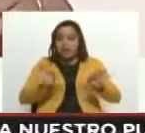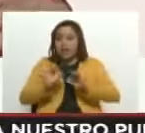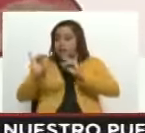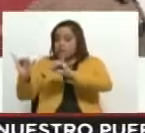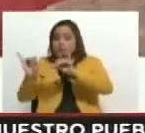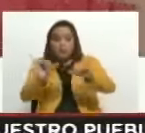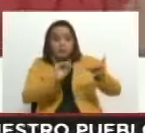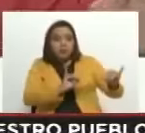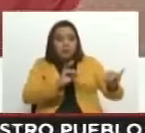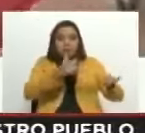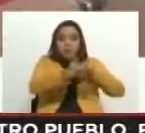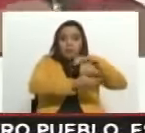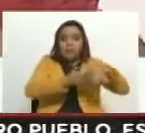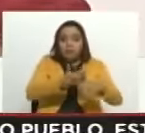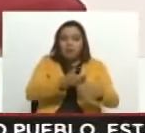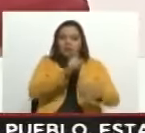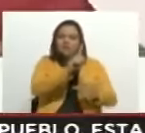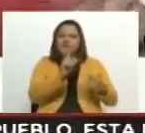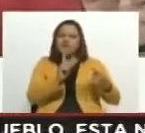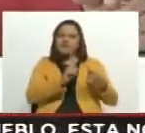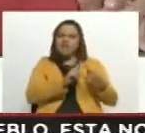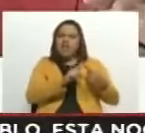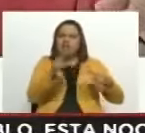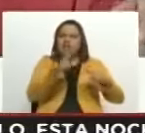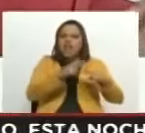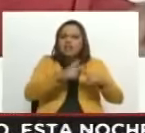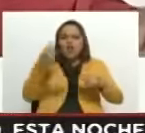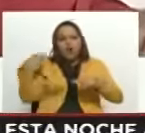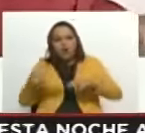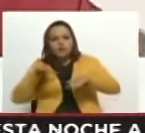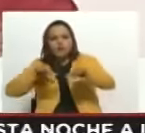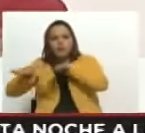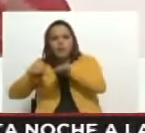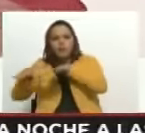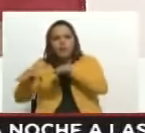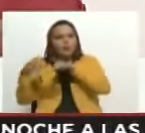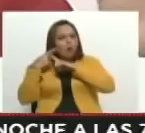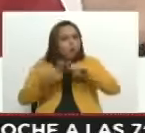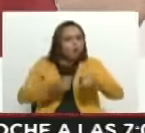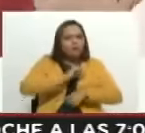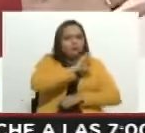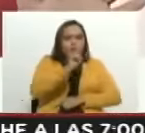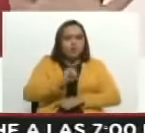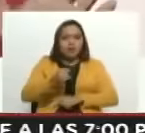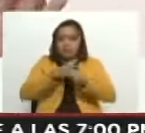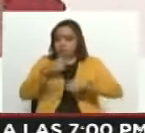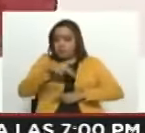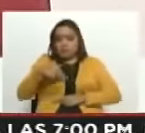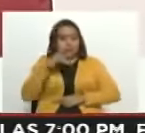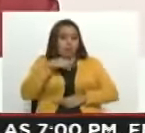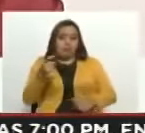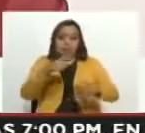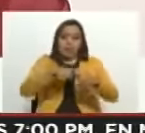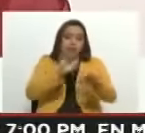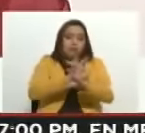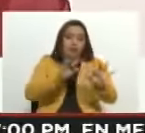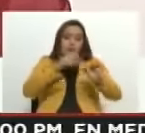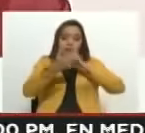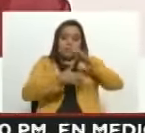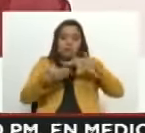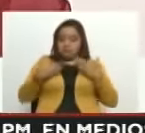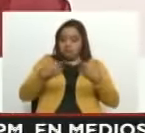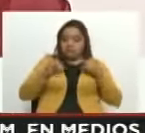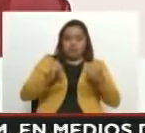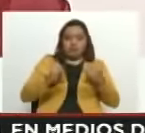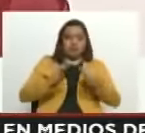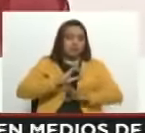una pelea por Táchira, una pelea por Cojedes, una por el Zulia, pero nosotros no tenemos nada que ver en